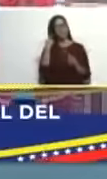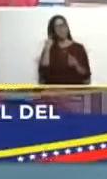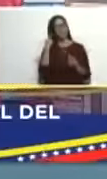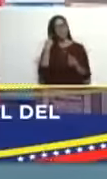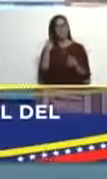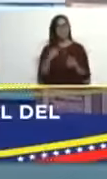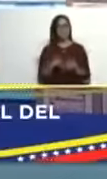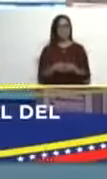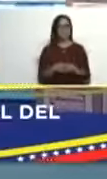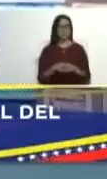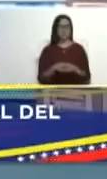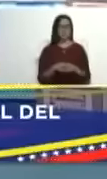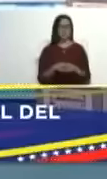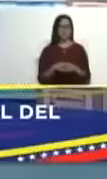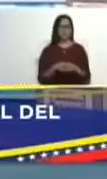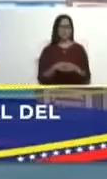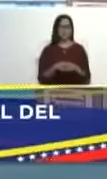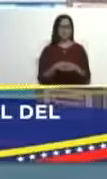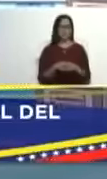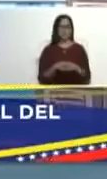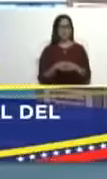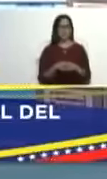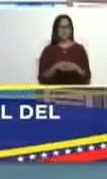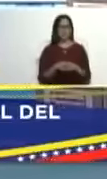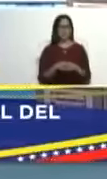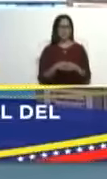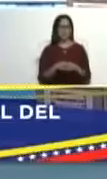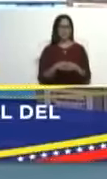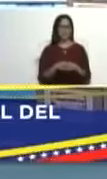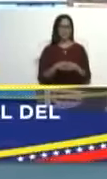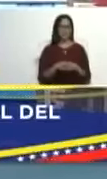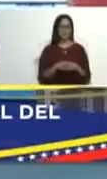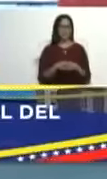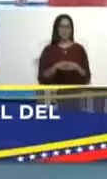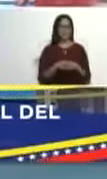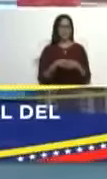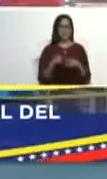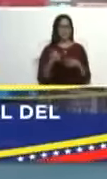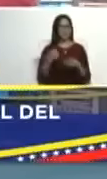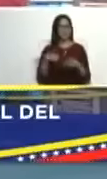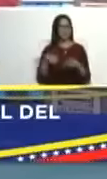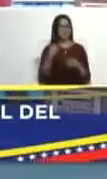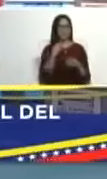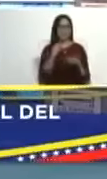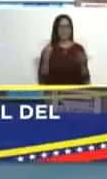dijiste ahorita. Ponte aquí. No les puedo contar lo que me dijo.